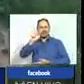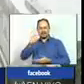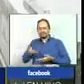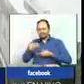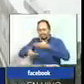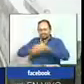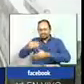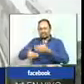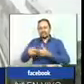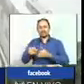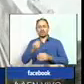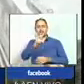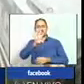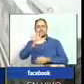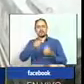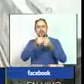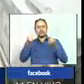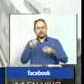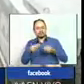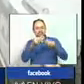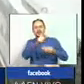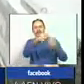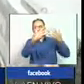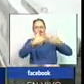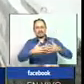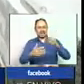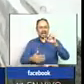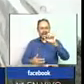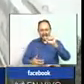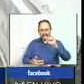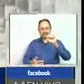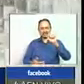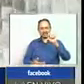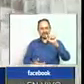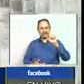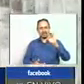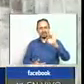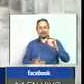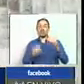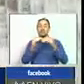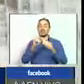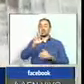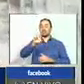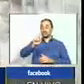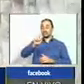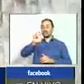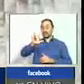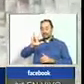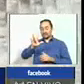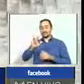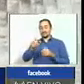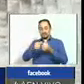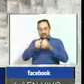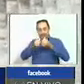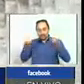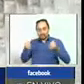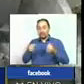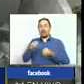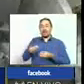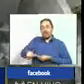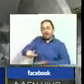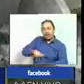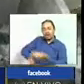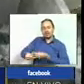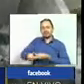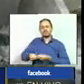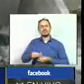de 45 millones de dólares a la empresa Astaldi y se pagaron 3.3 millones en sobornos, entregando más